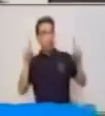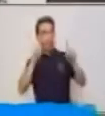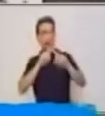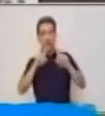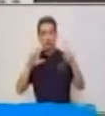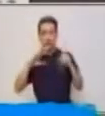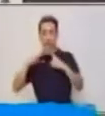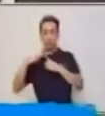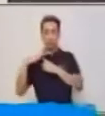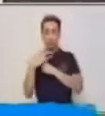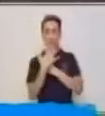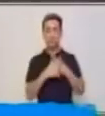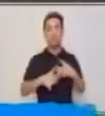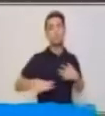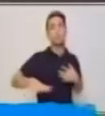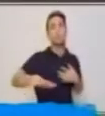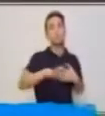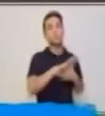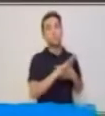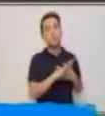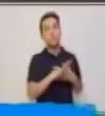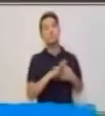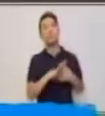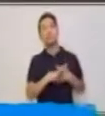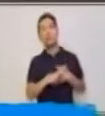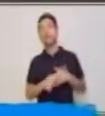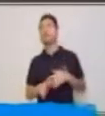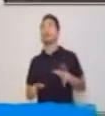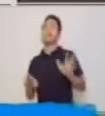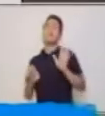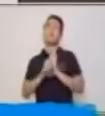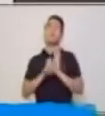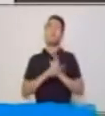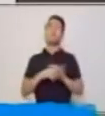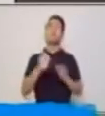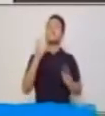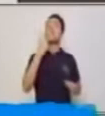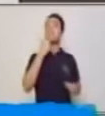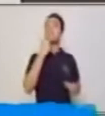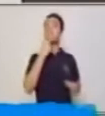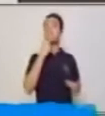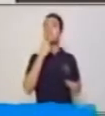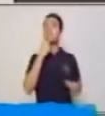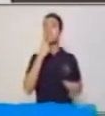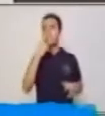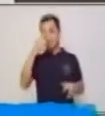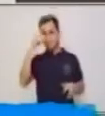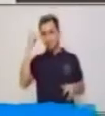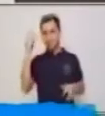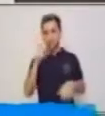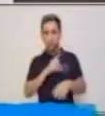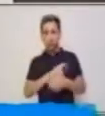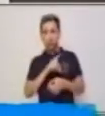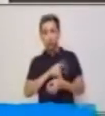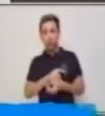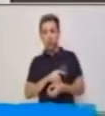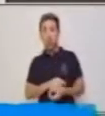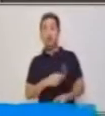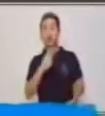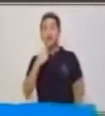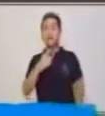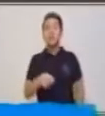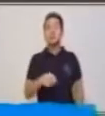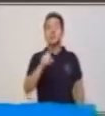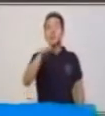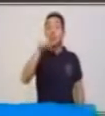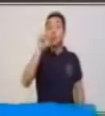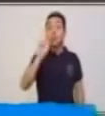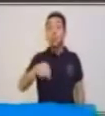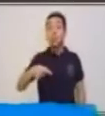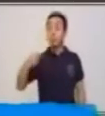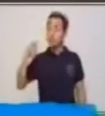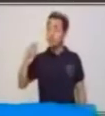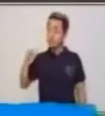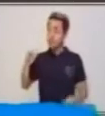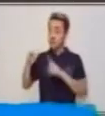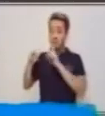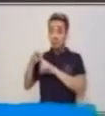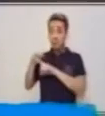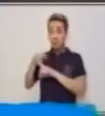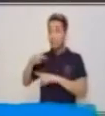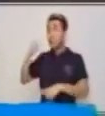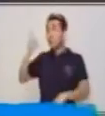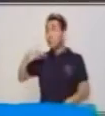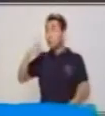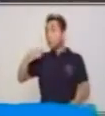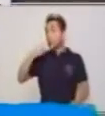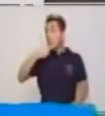doctor, él me va a decir, pásese el cepillo por los dientes. Es un instrumento de higiene